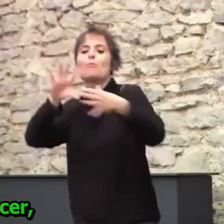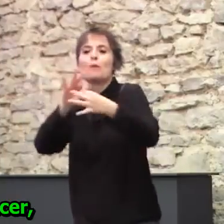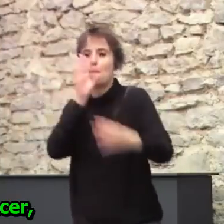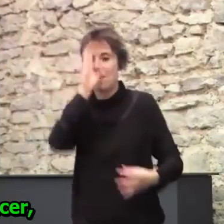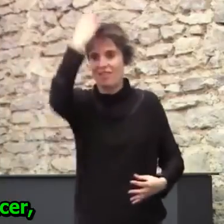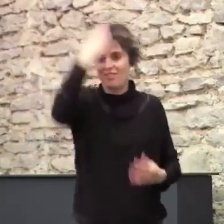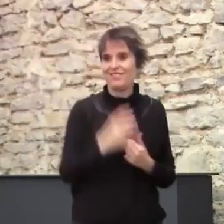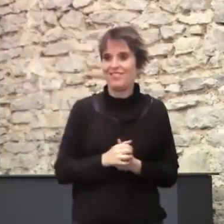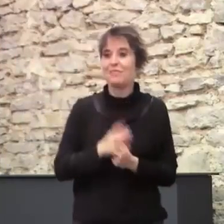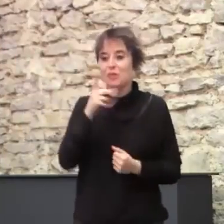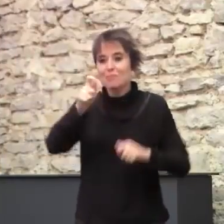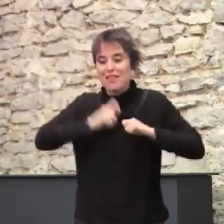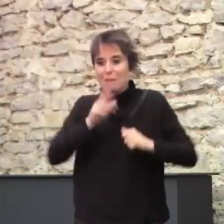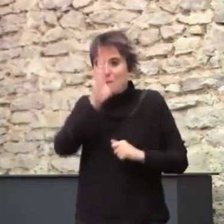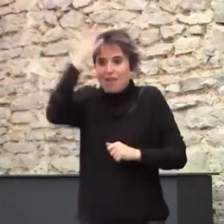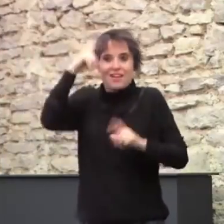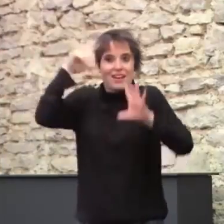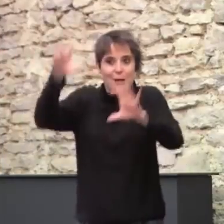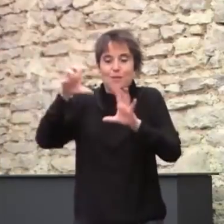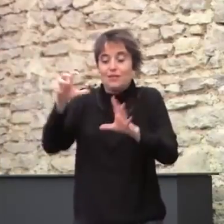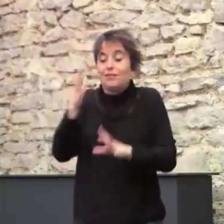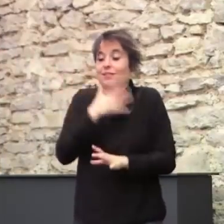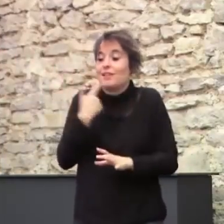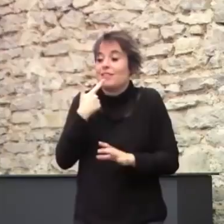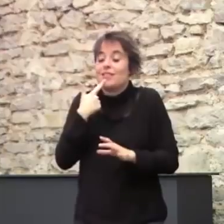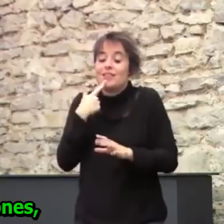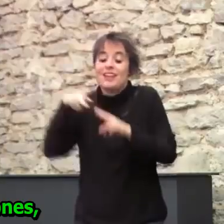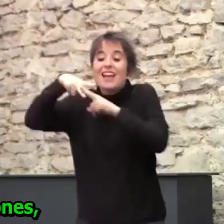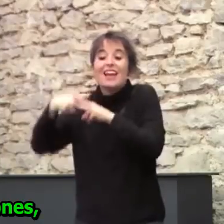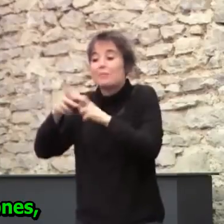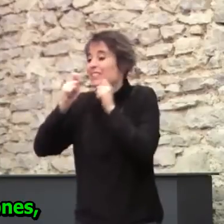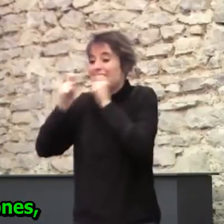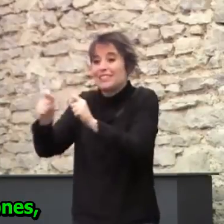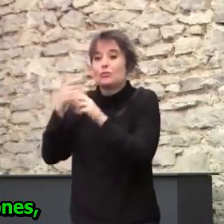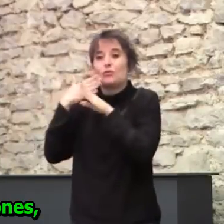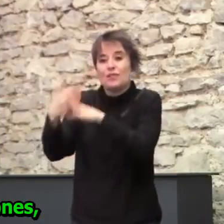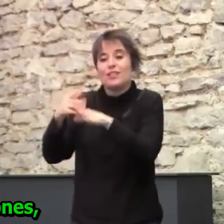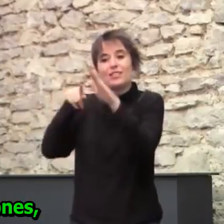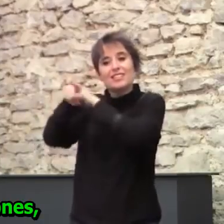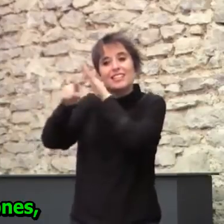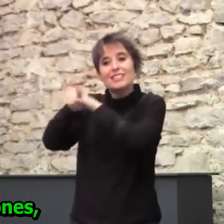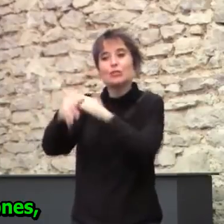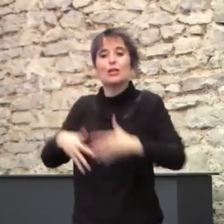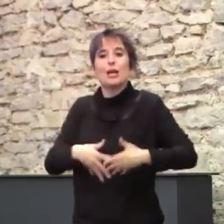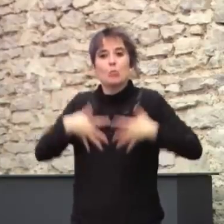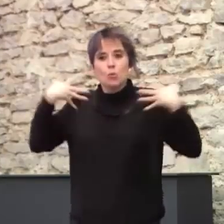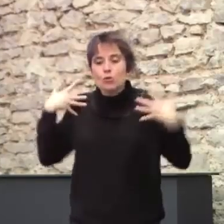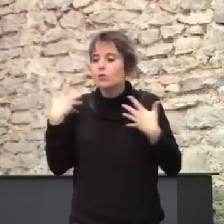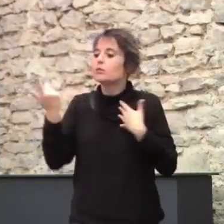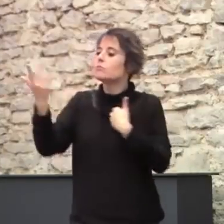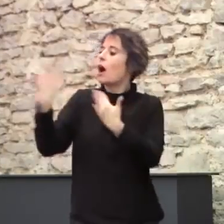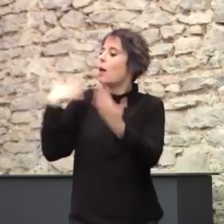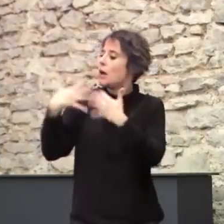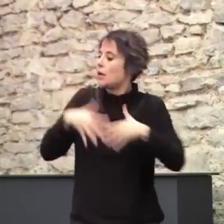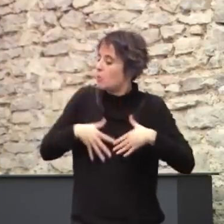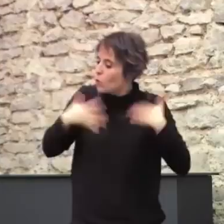aprender es un placer. Y lo único que tenemos que hacer es construir las herramientas para poder gestionar nuestras emociones, para poder hablar de